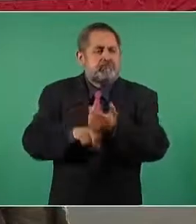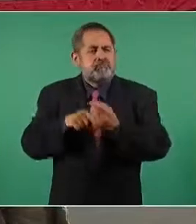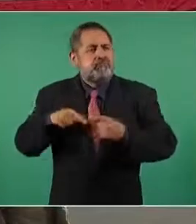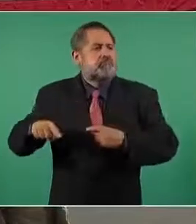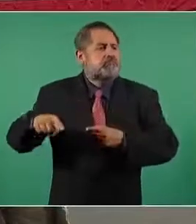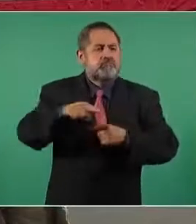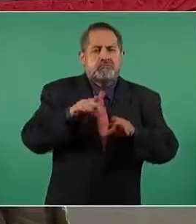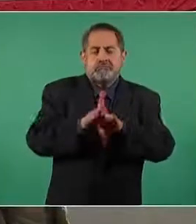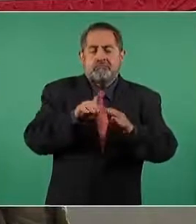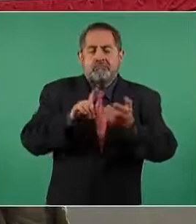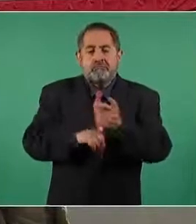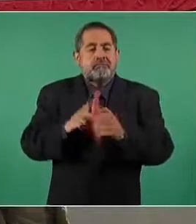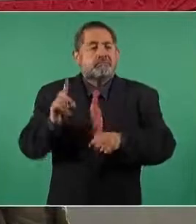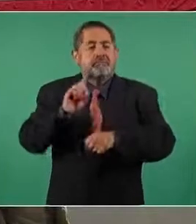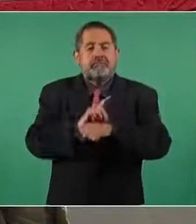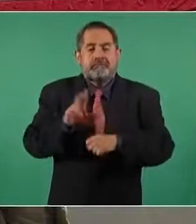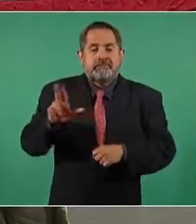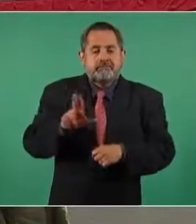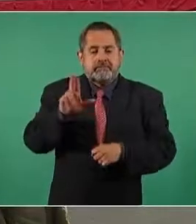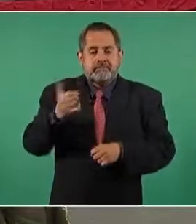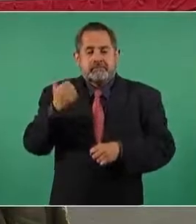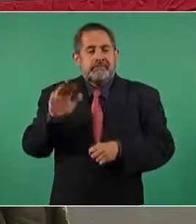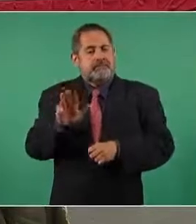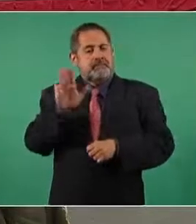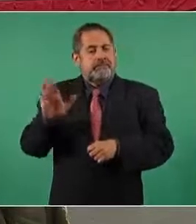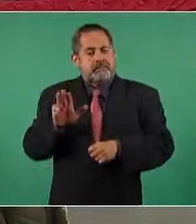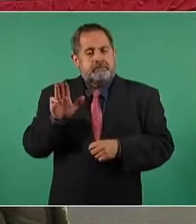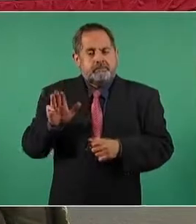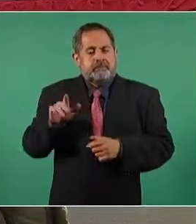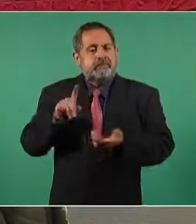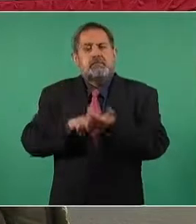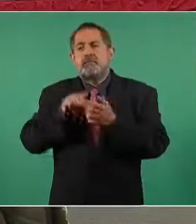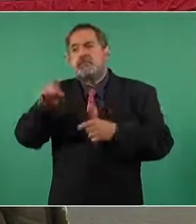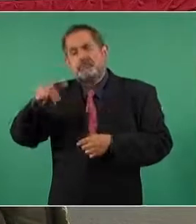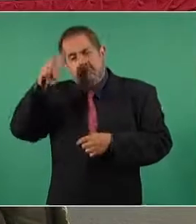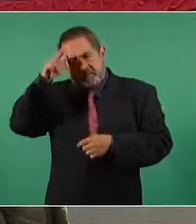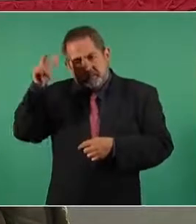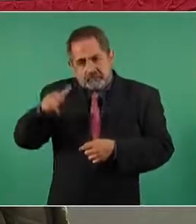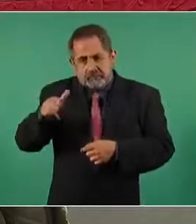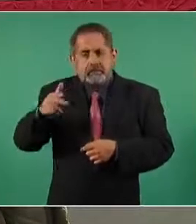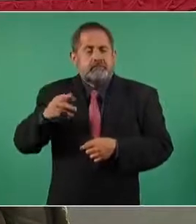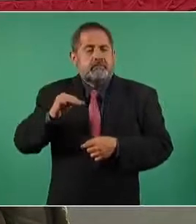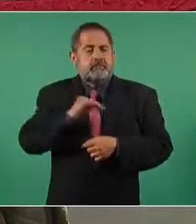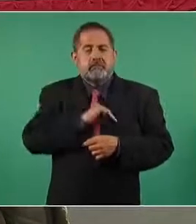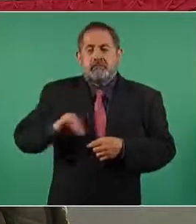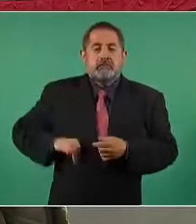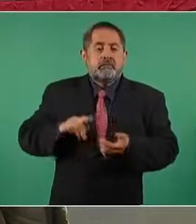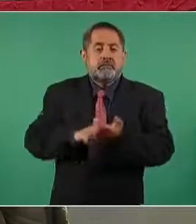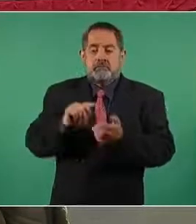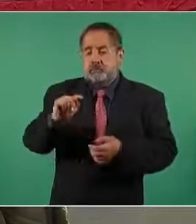el pasado martes y miércoles en Hidalgo, directamente en el municipio de